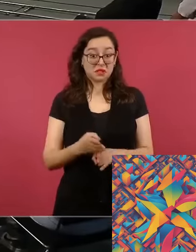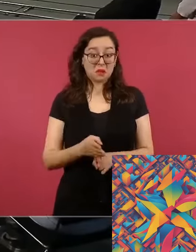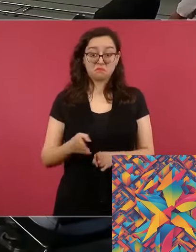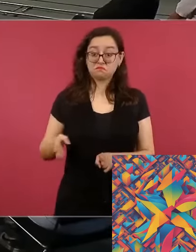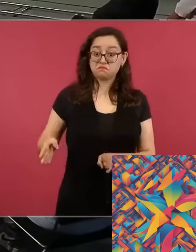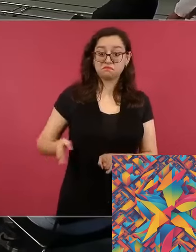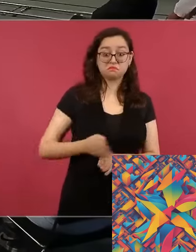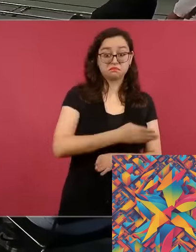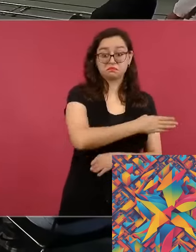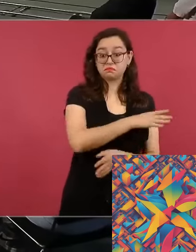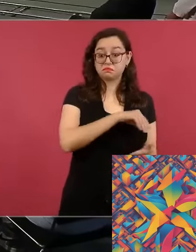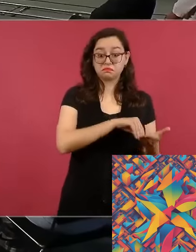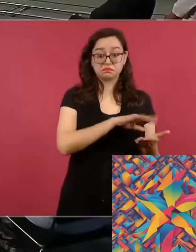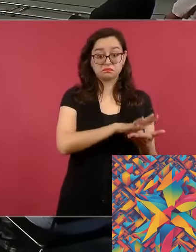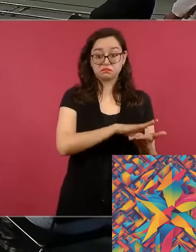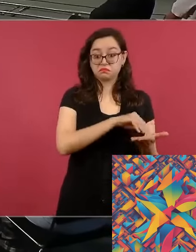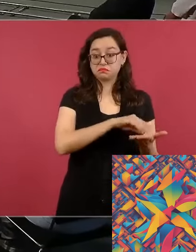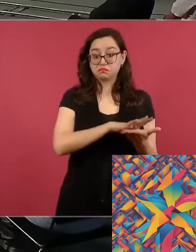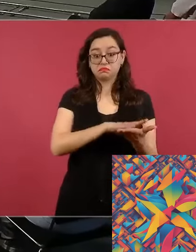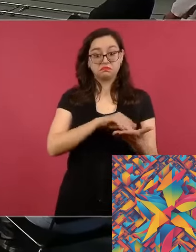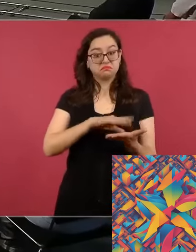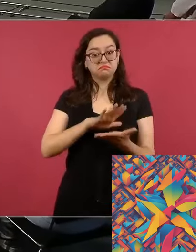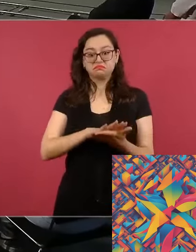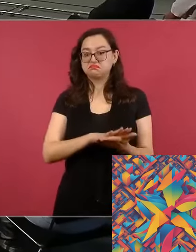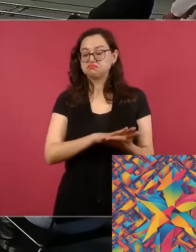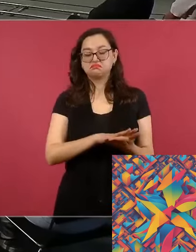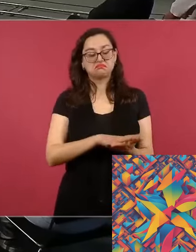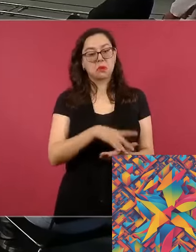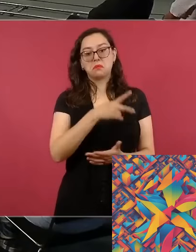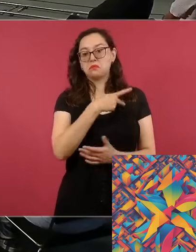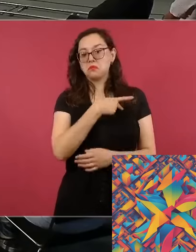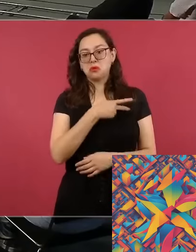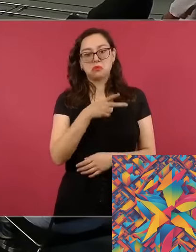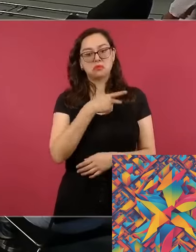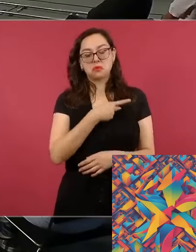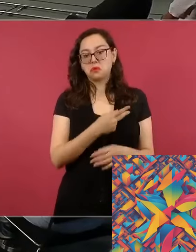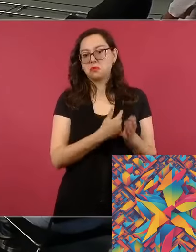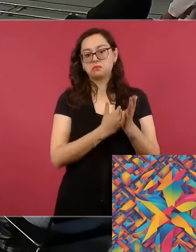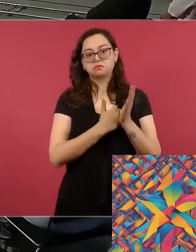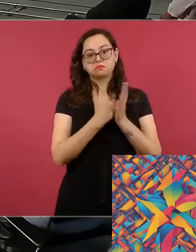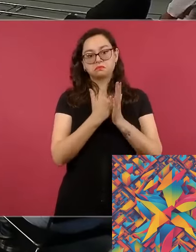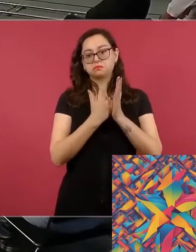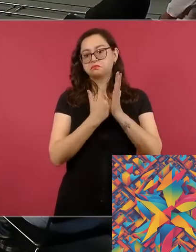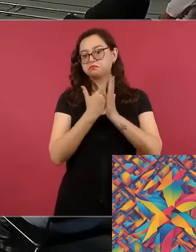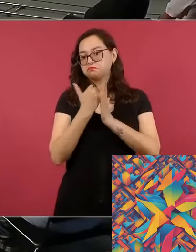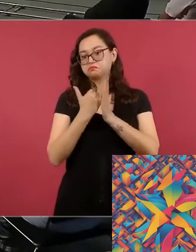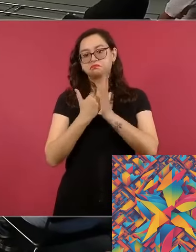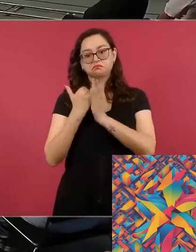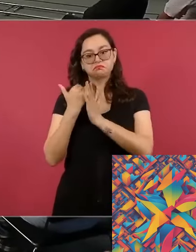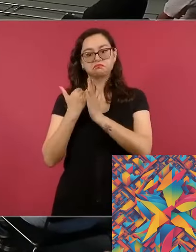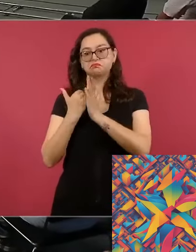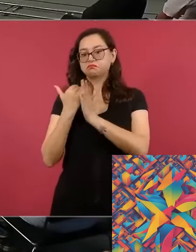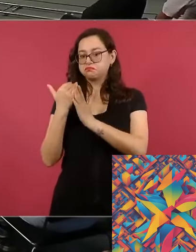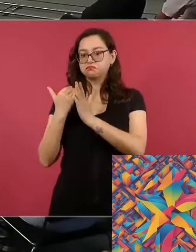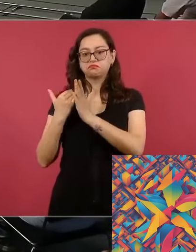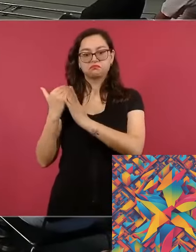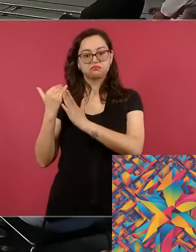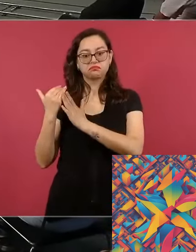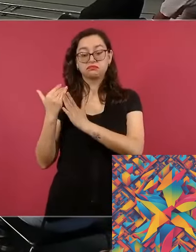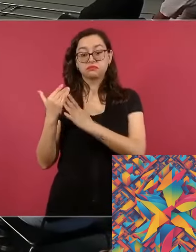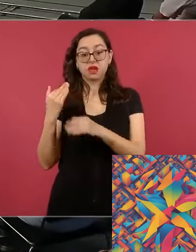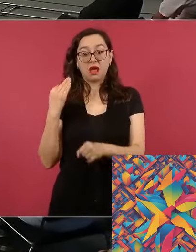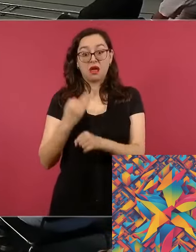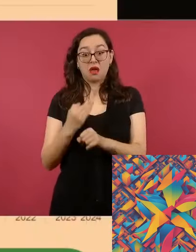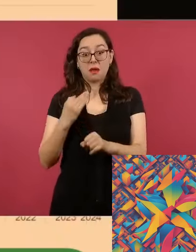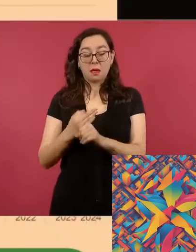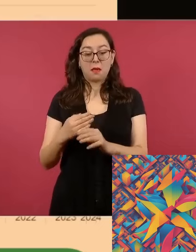acusaciones contra los hijos del mandatario. Sin embargo, la periodista y el presidente lograron centrar la conversación en la importancia del